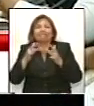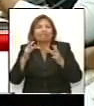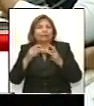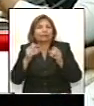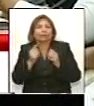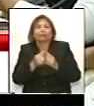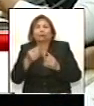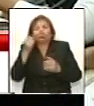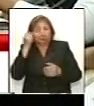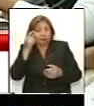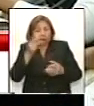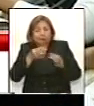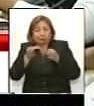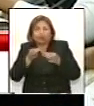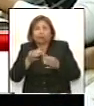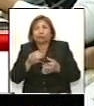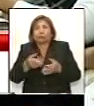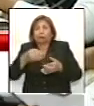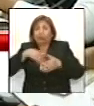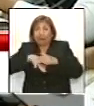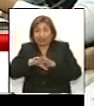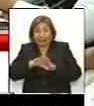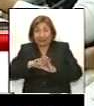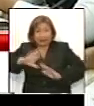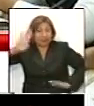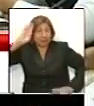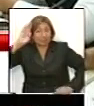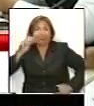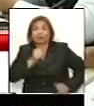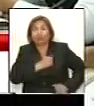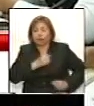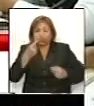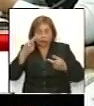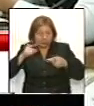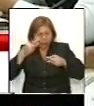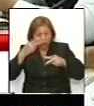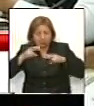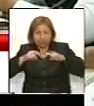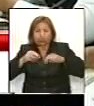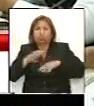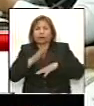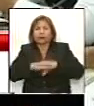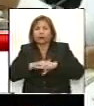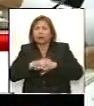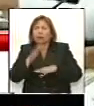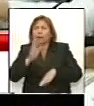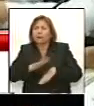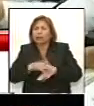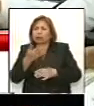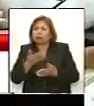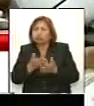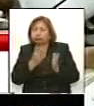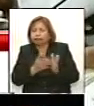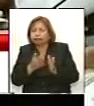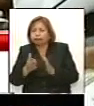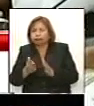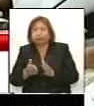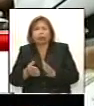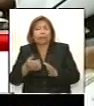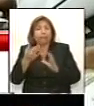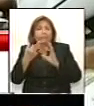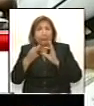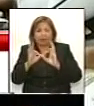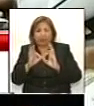interna. Me explico. Cuando uno tiene que hacer la investigación por de protocolo, digamos, por el Facebook